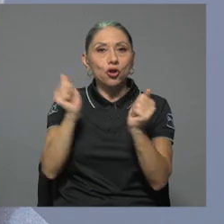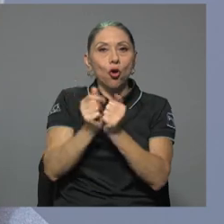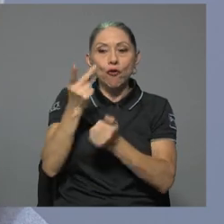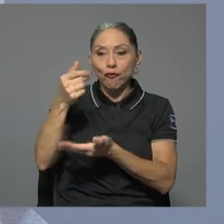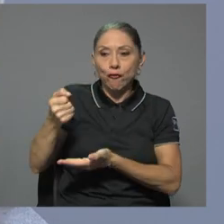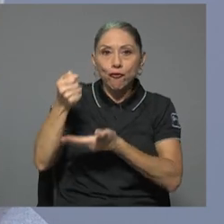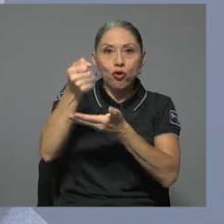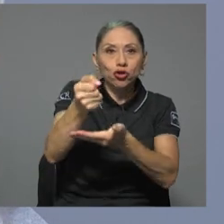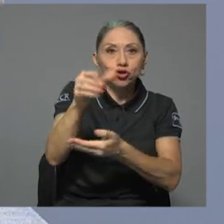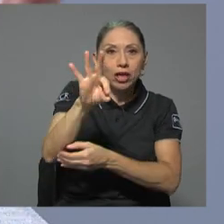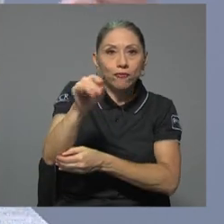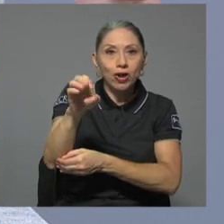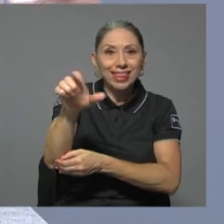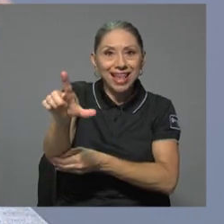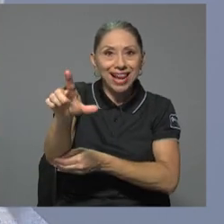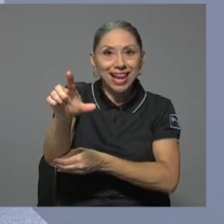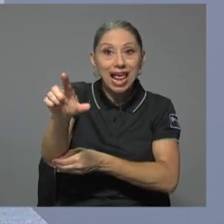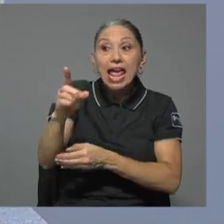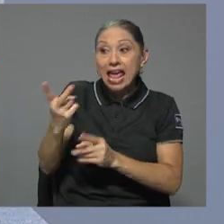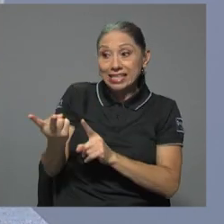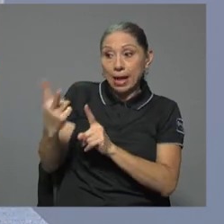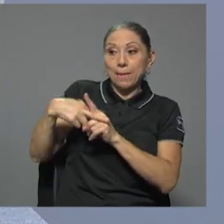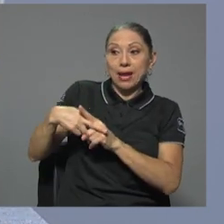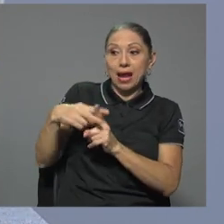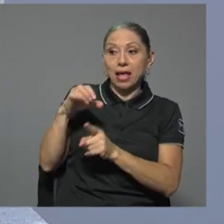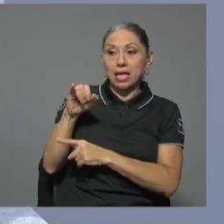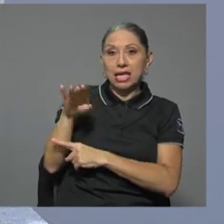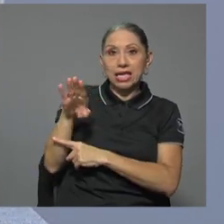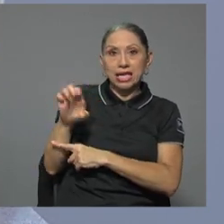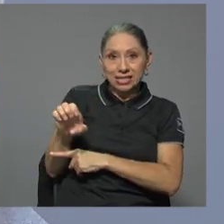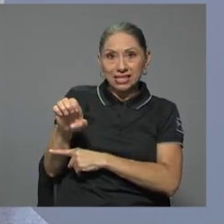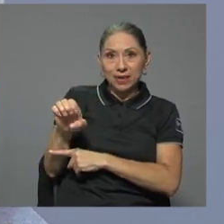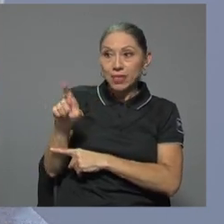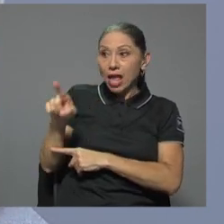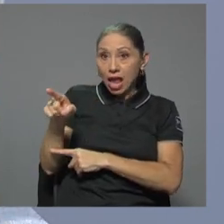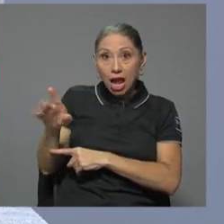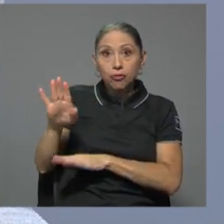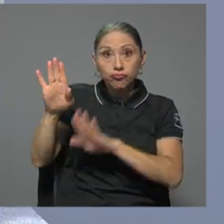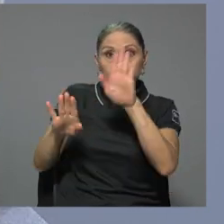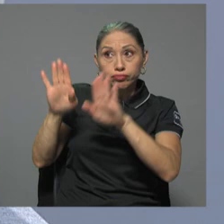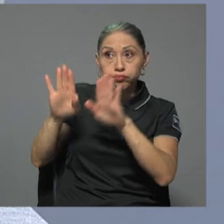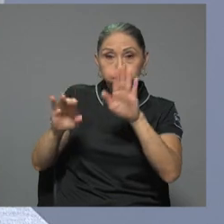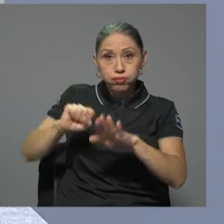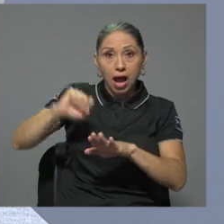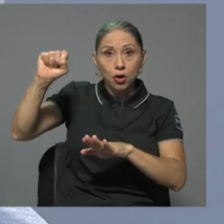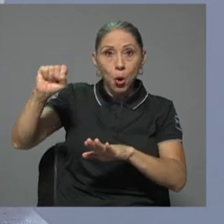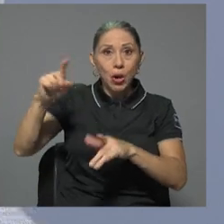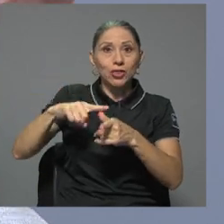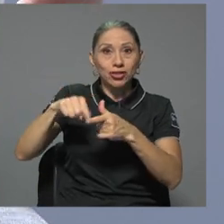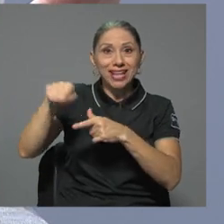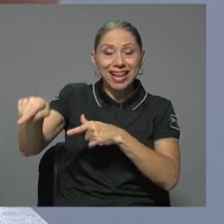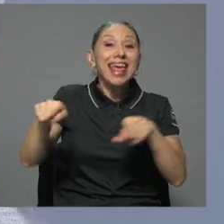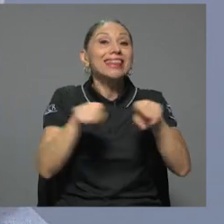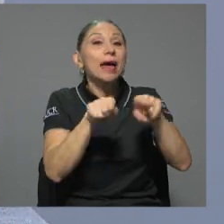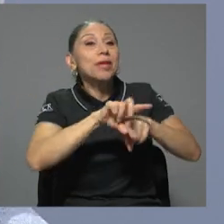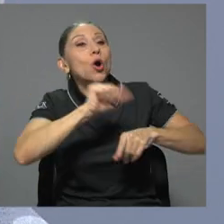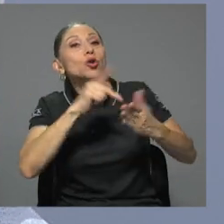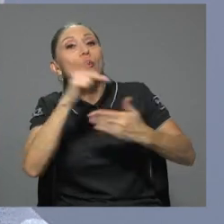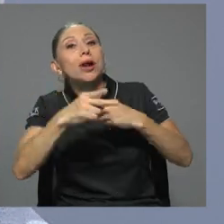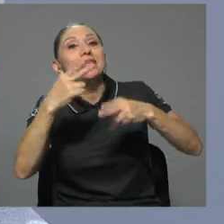fonatel que está ejecutando el dice que concesionó y ganó el concurso también hogares conectados